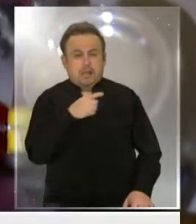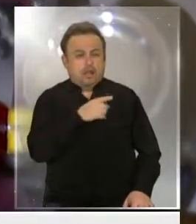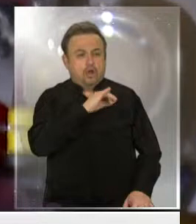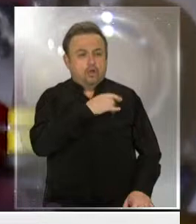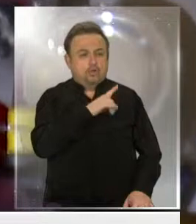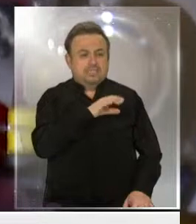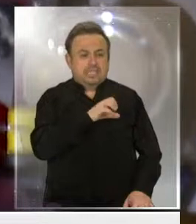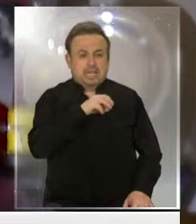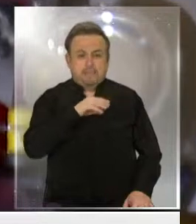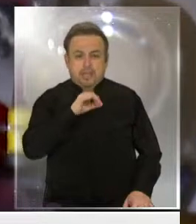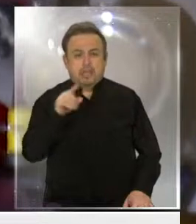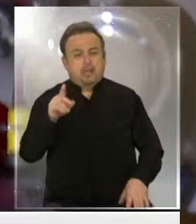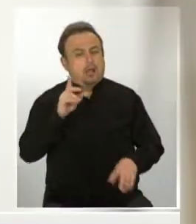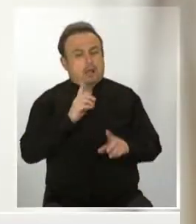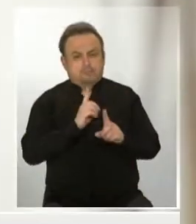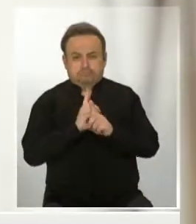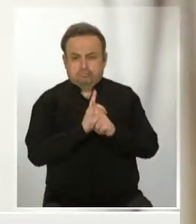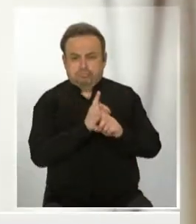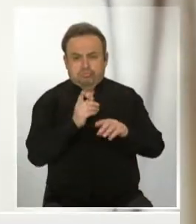le decía, ella lo seguía.